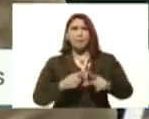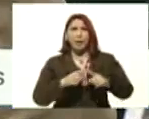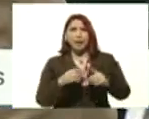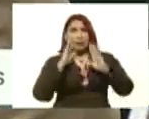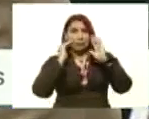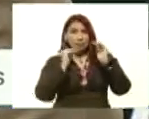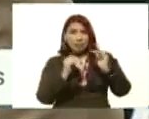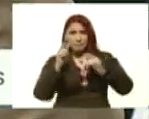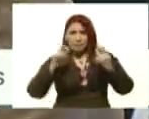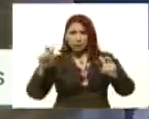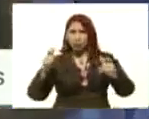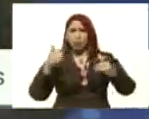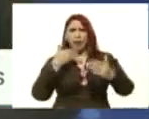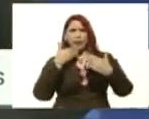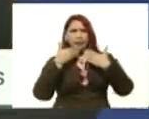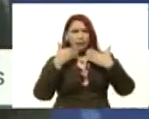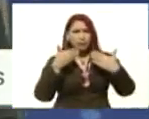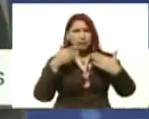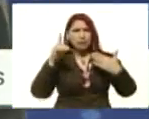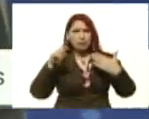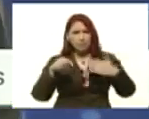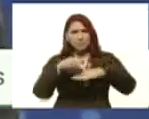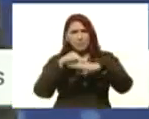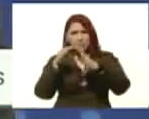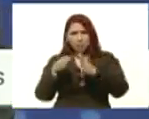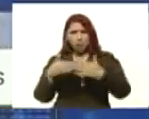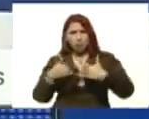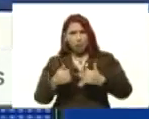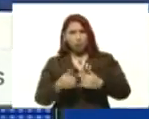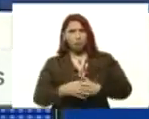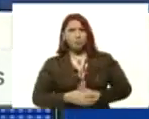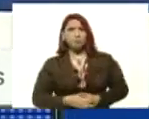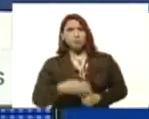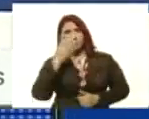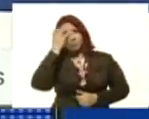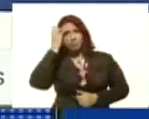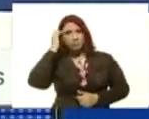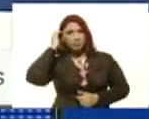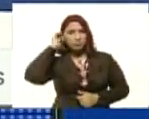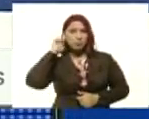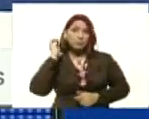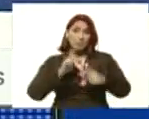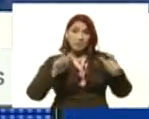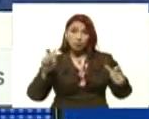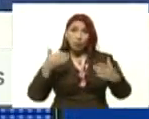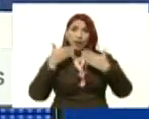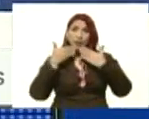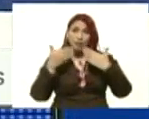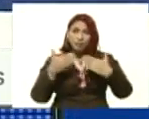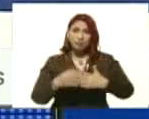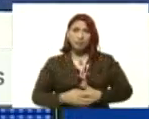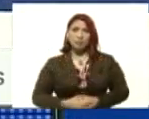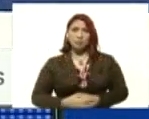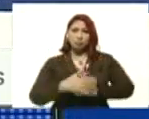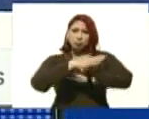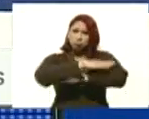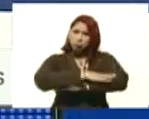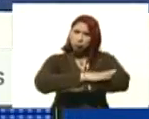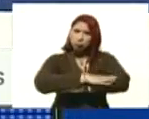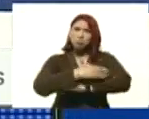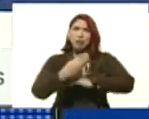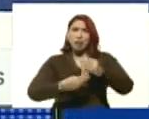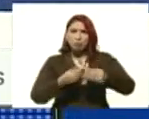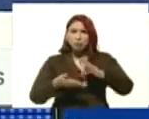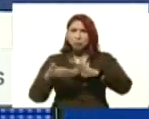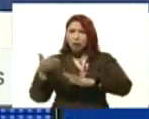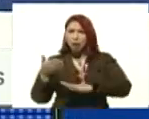La gente está muy agradecida, Alvarado, Julito, la gente está muy agradecida del trato que se le da cuando se va a